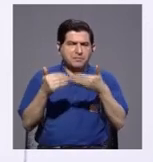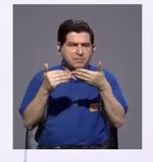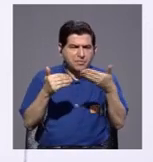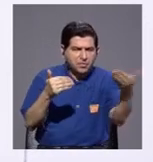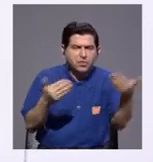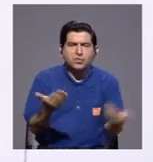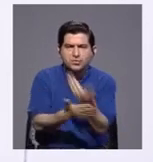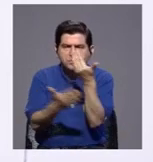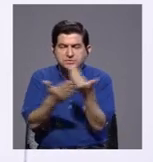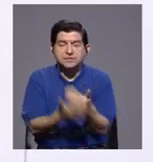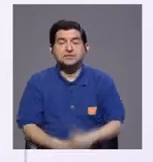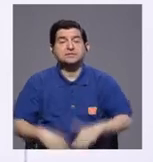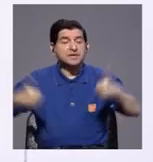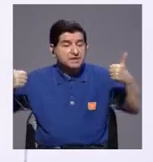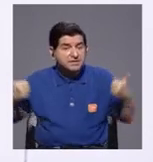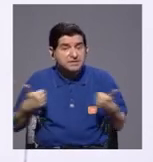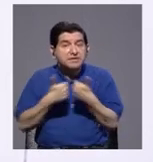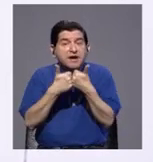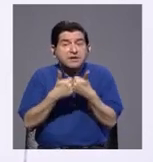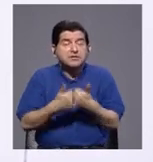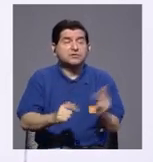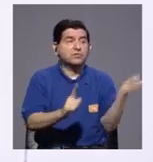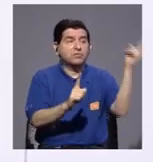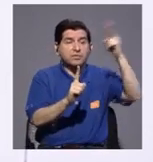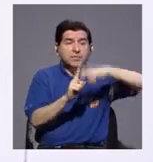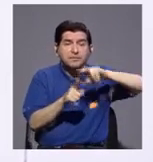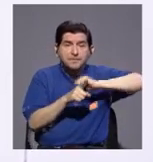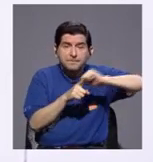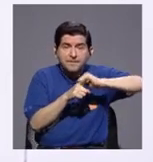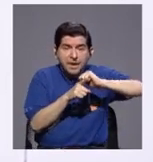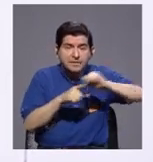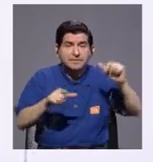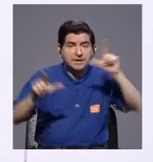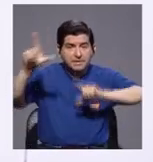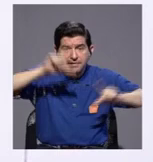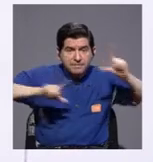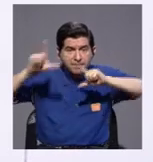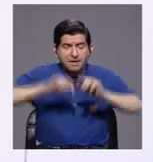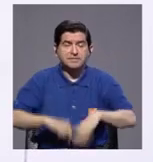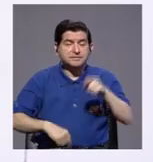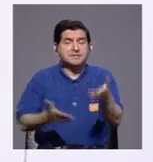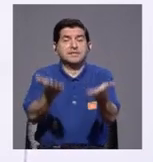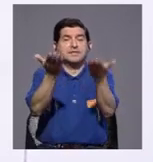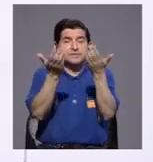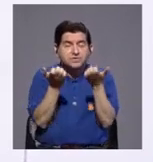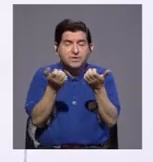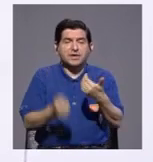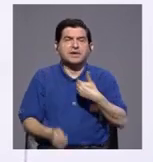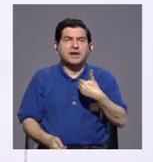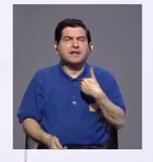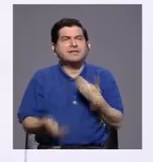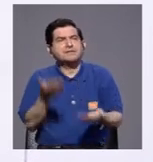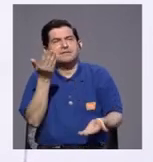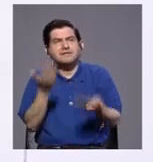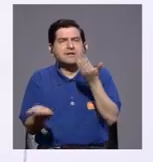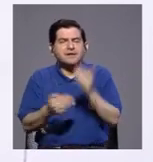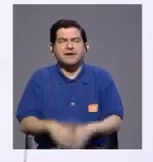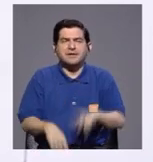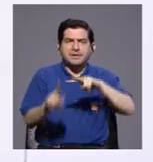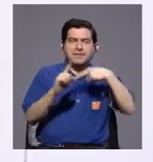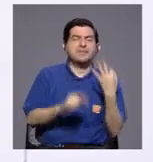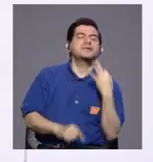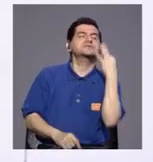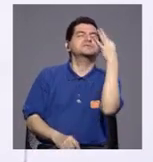y el gran reto es poder implementar las prácticas de laboratorio que eso lo que queremos y lo tenemos como una perspectiva